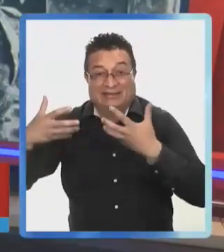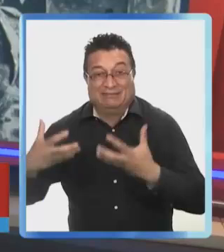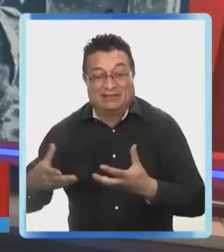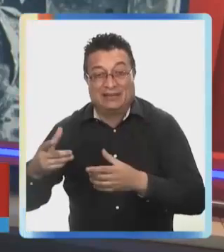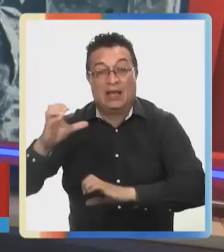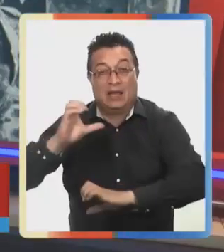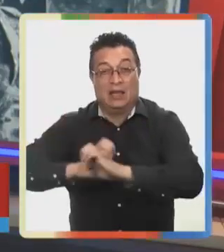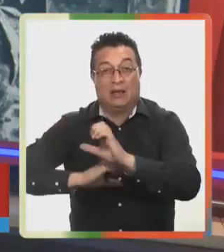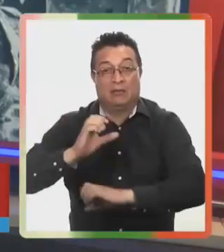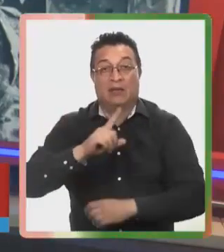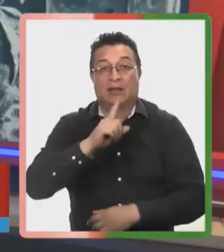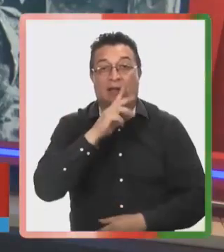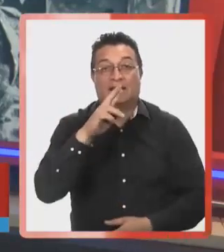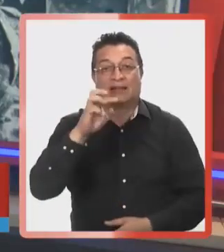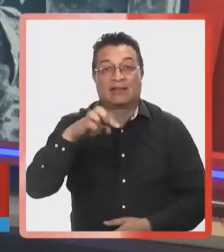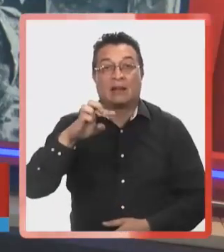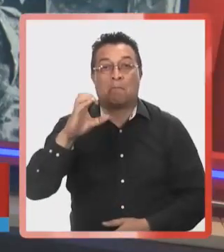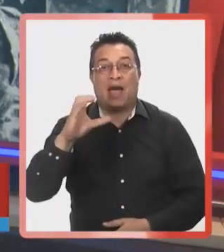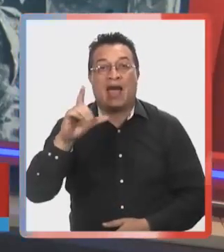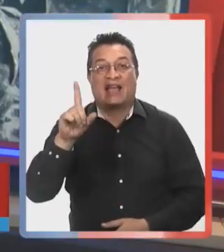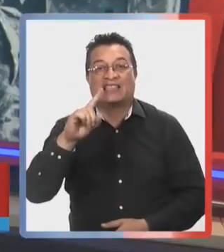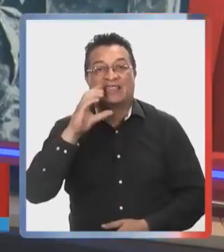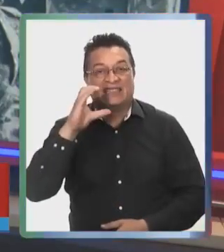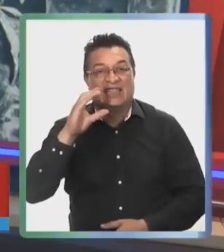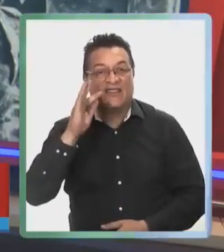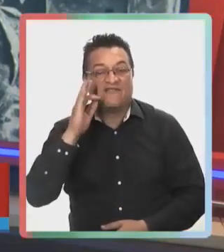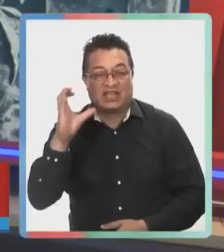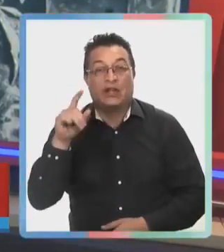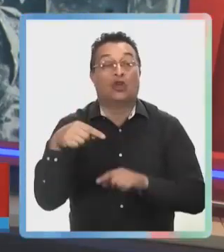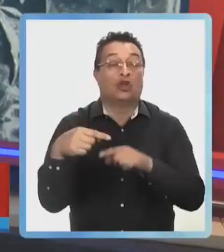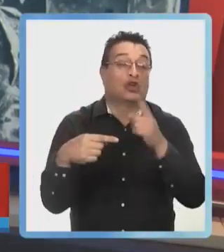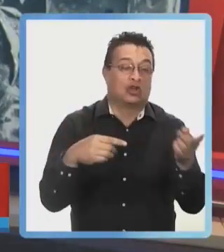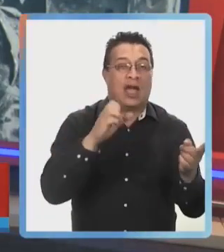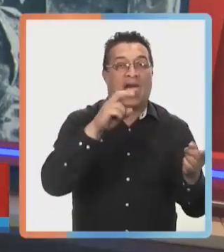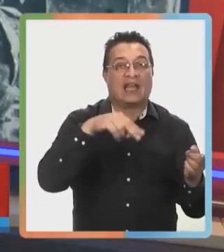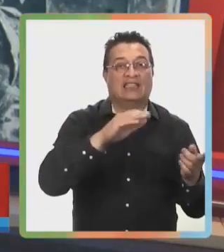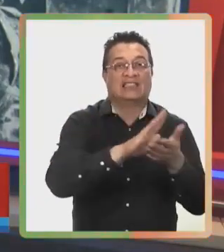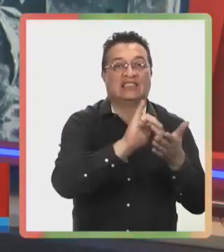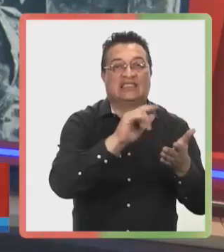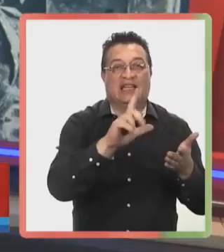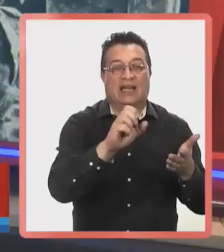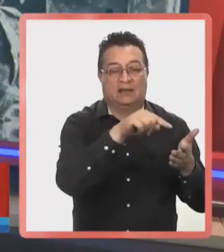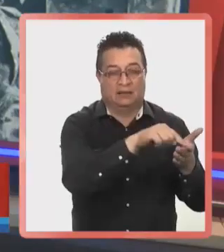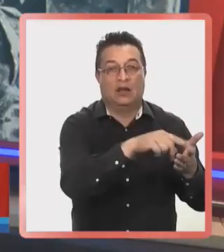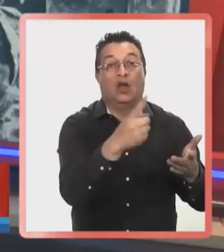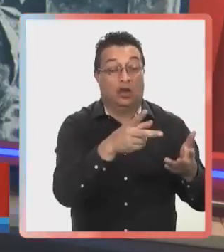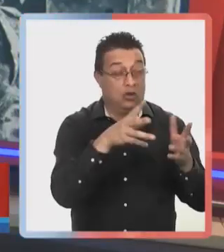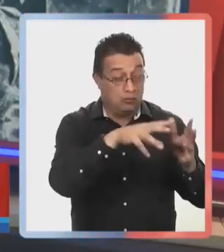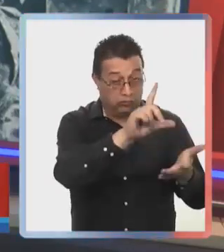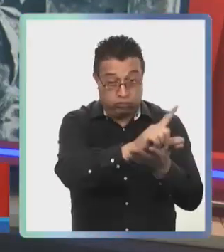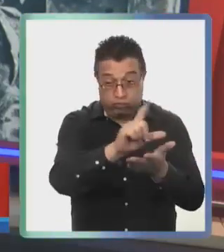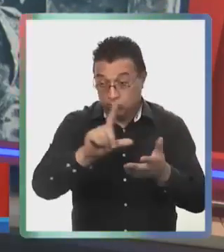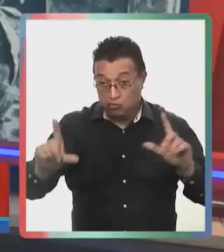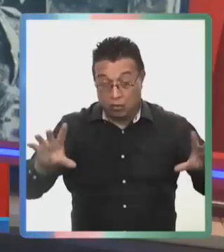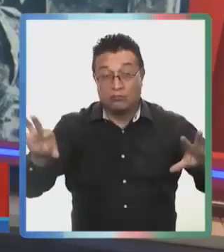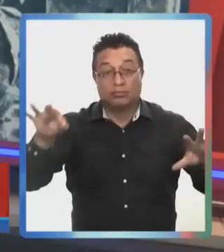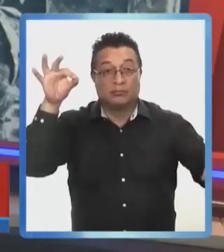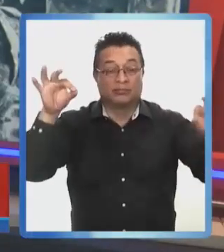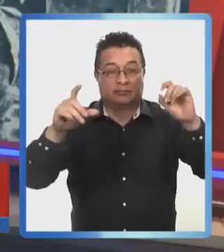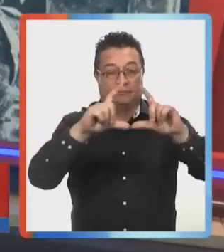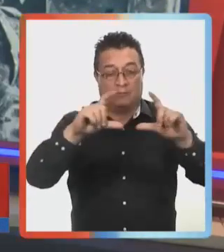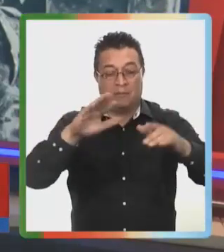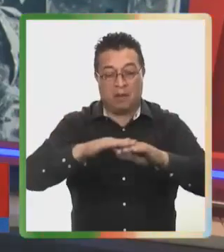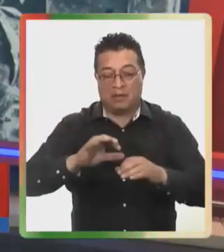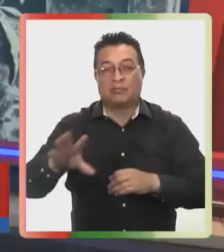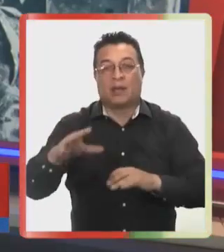máquinas pesadas de la empresa Transpacific y el segundo a 2 de Anchile. En la zona de uno de los atentados se encontraron